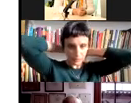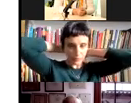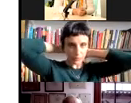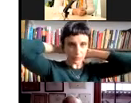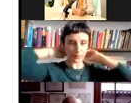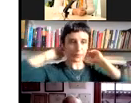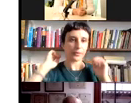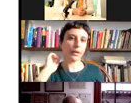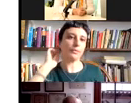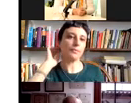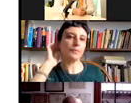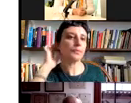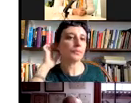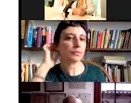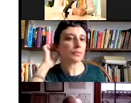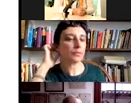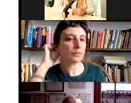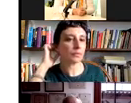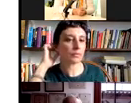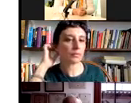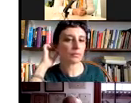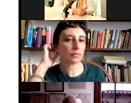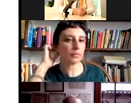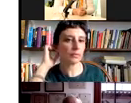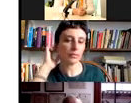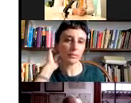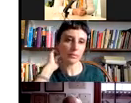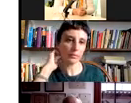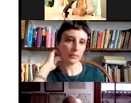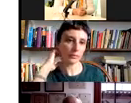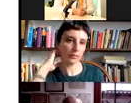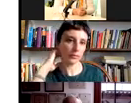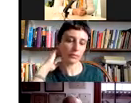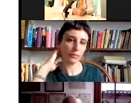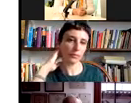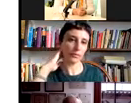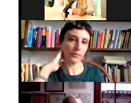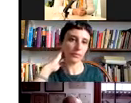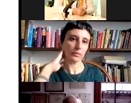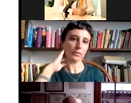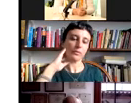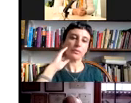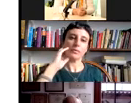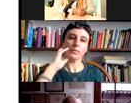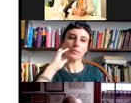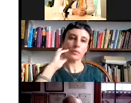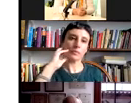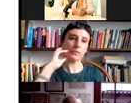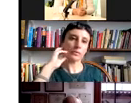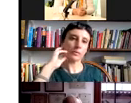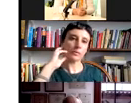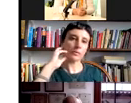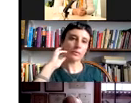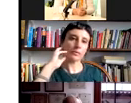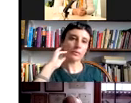sexual y reproductiva, de adolescencias y juventudes, de pronto de un plan nacional de prevención de embarazo no